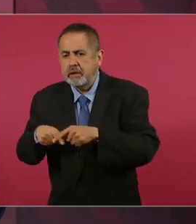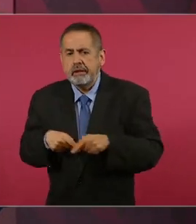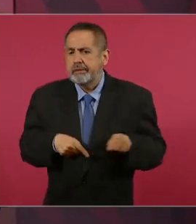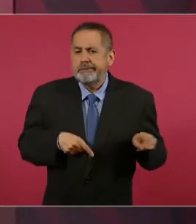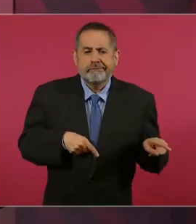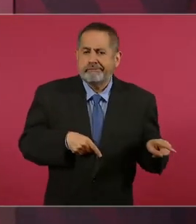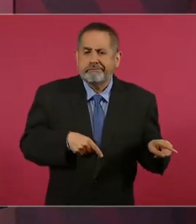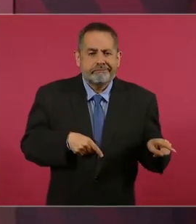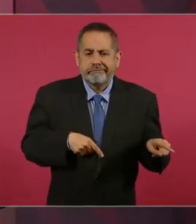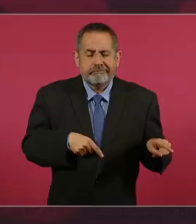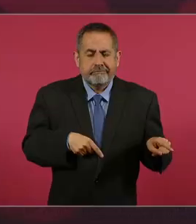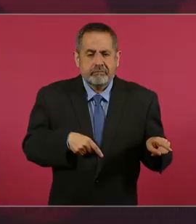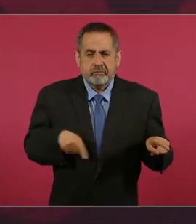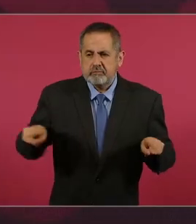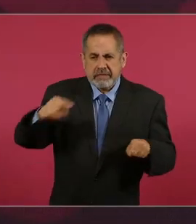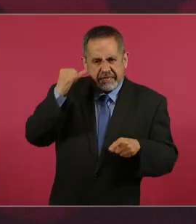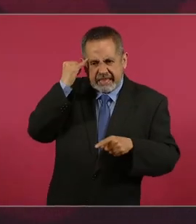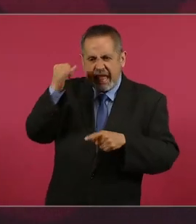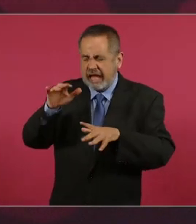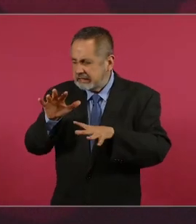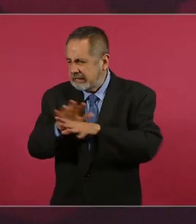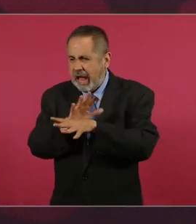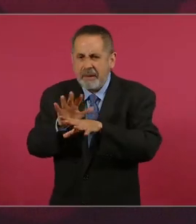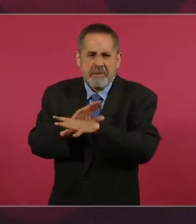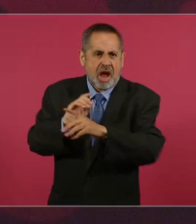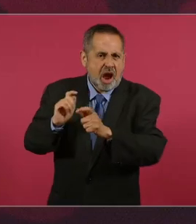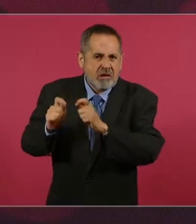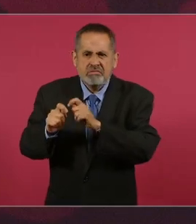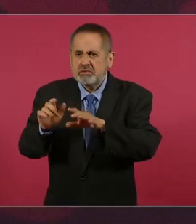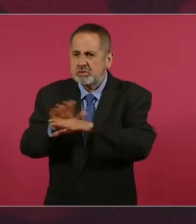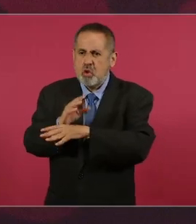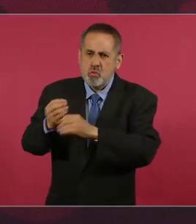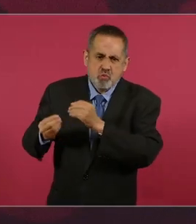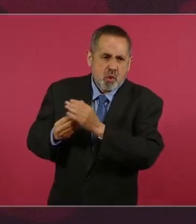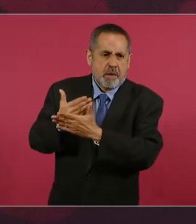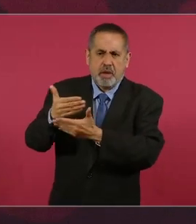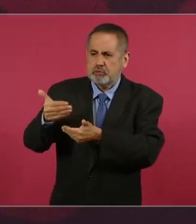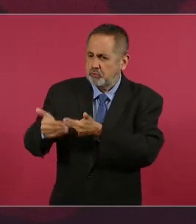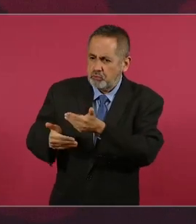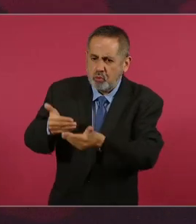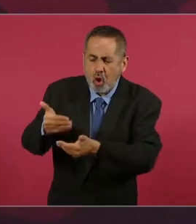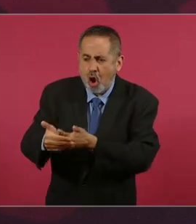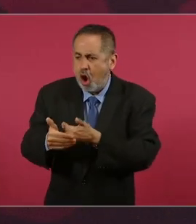con ideas revolucionarias, con ideas progresistas,